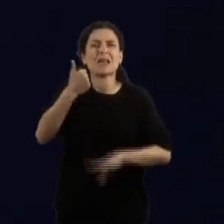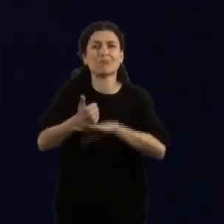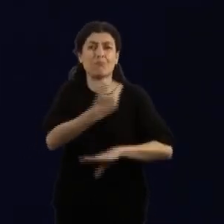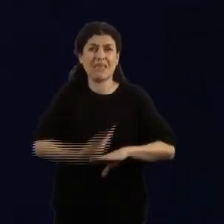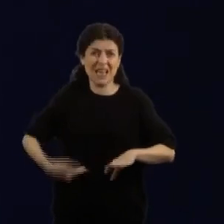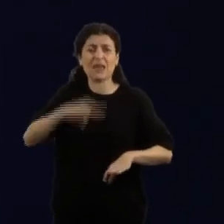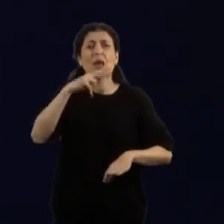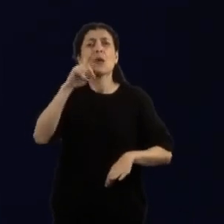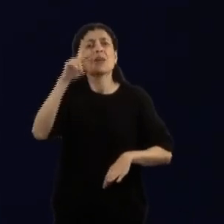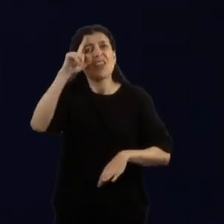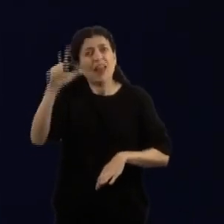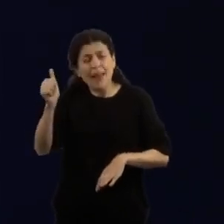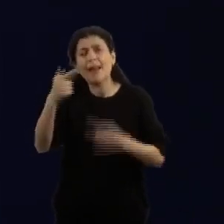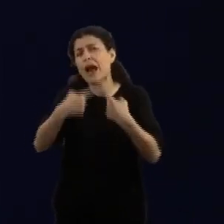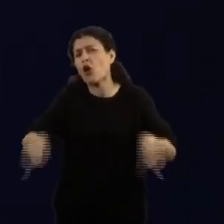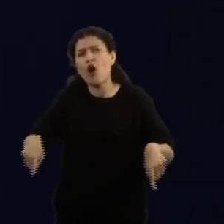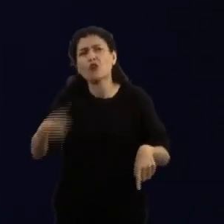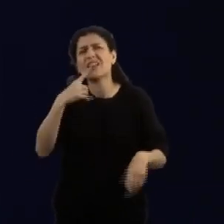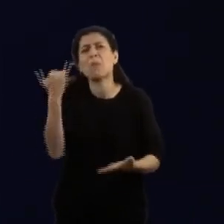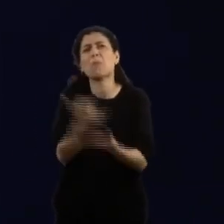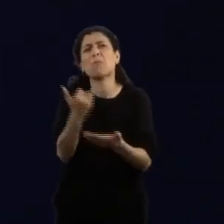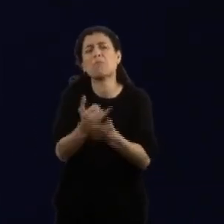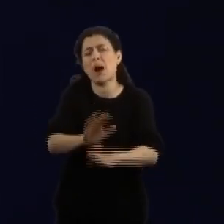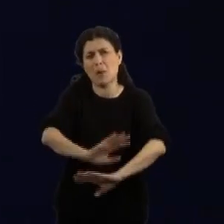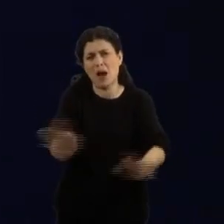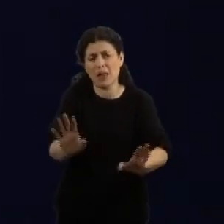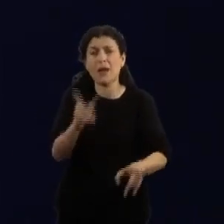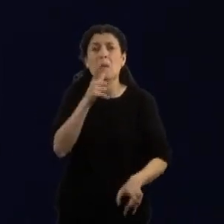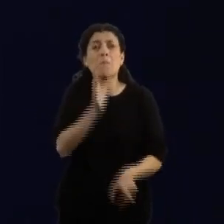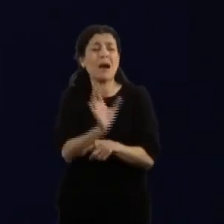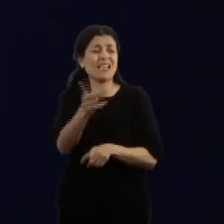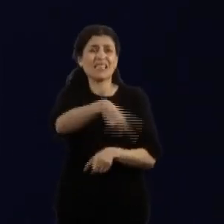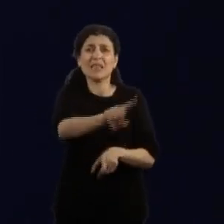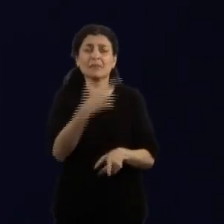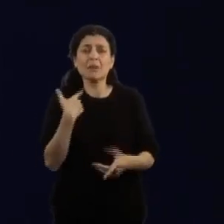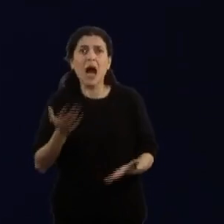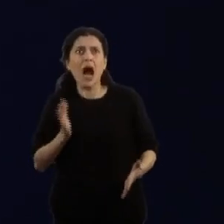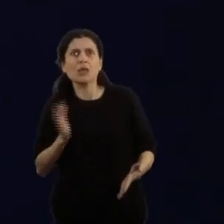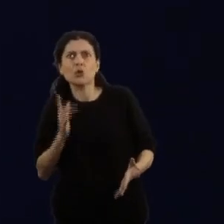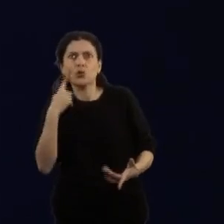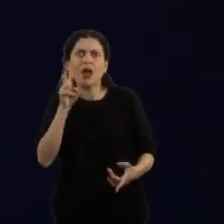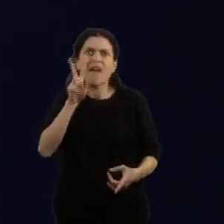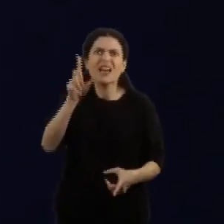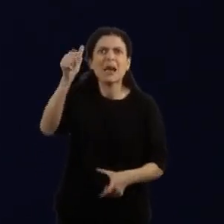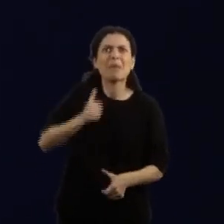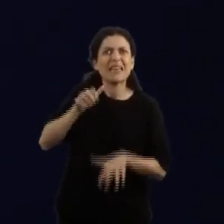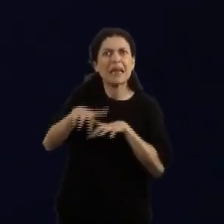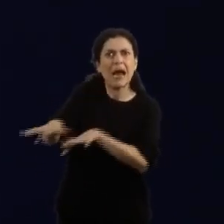más. Hay un sector que evidentemente les asusta ver un tanque o les asusta